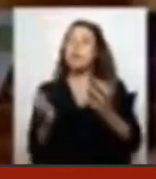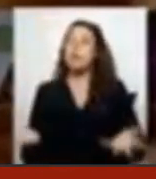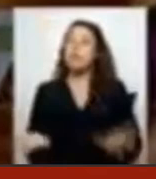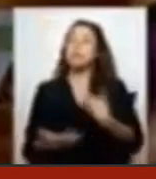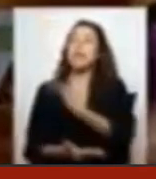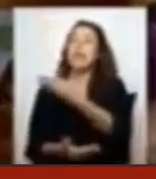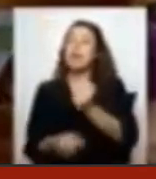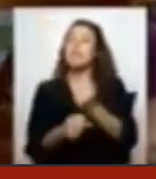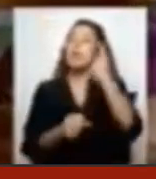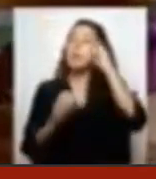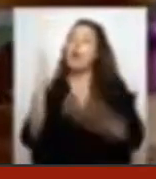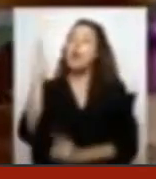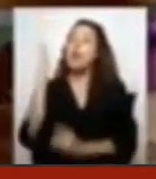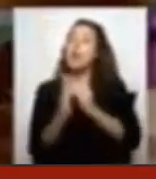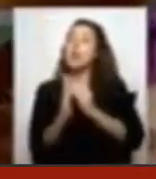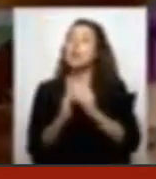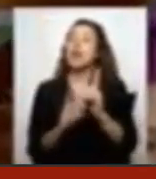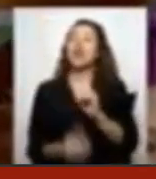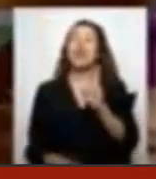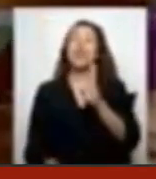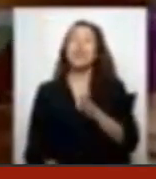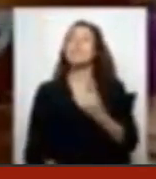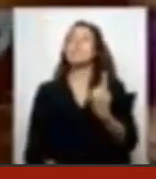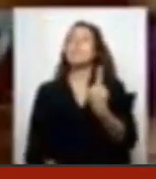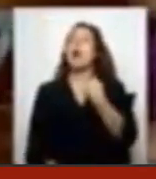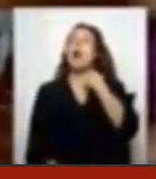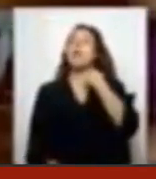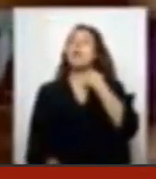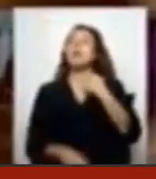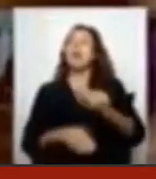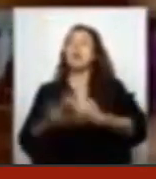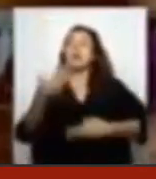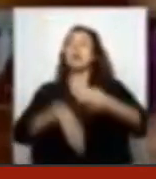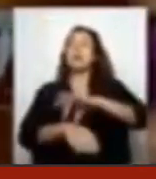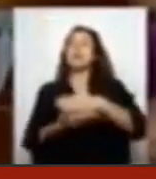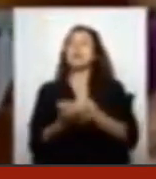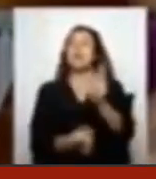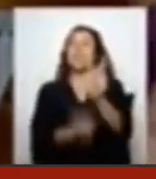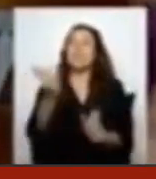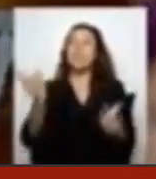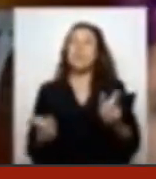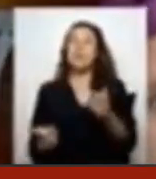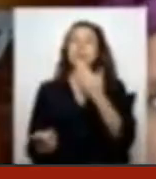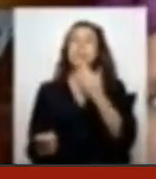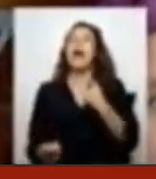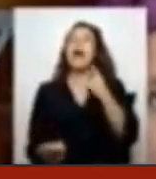jamás va a ser a costa del retroceso de la salud de las personas y la afectación del medio ambiente.